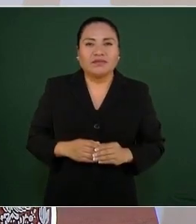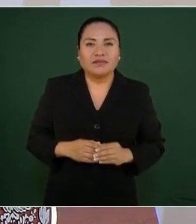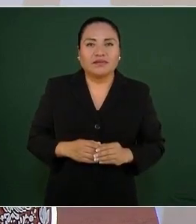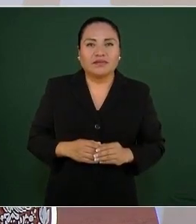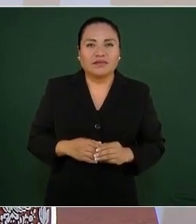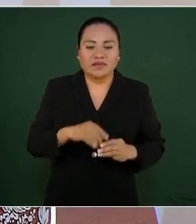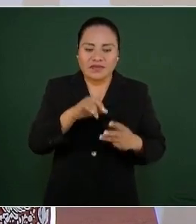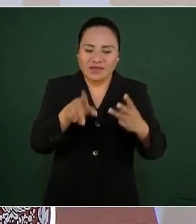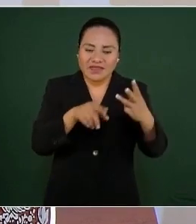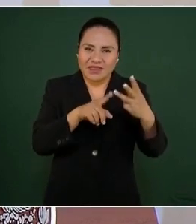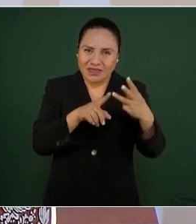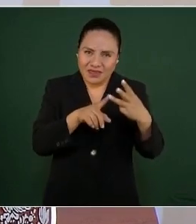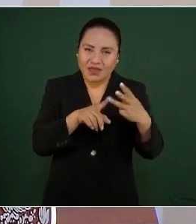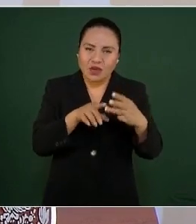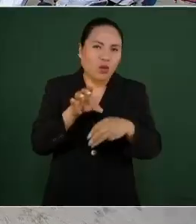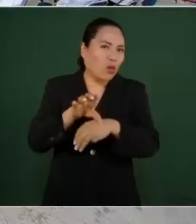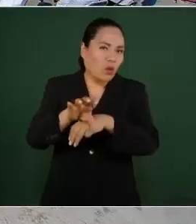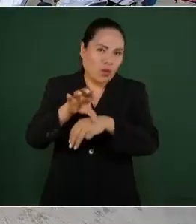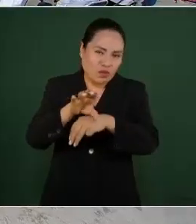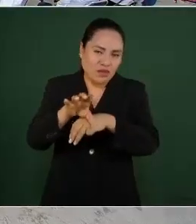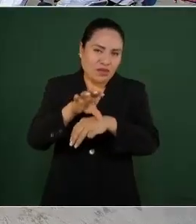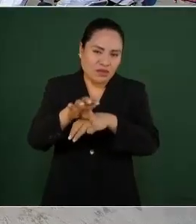El tercer país, Colombia,